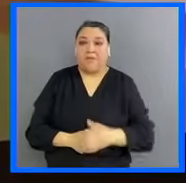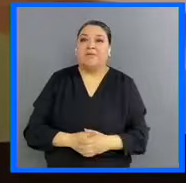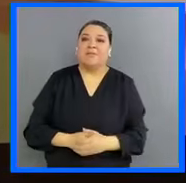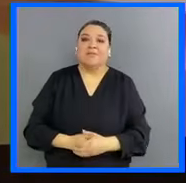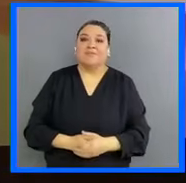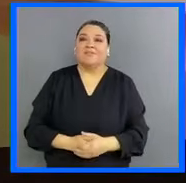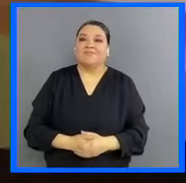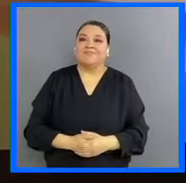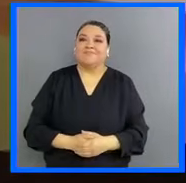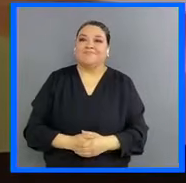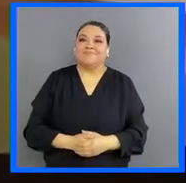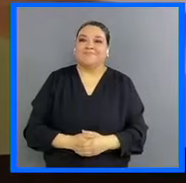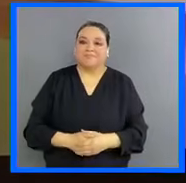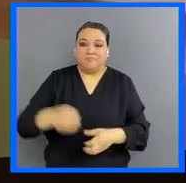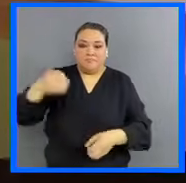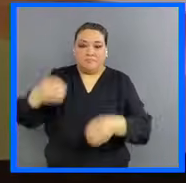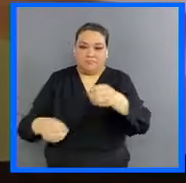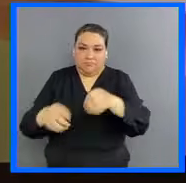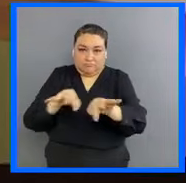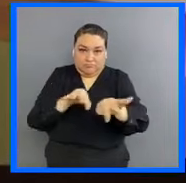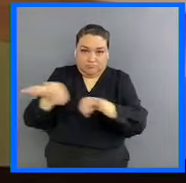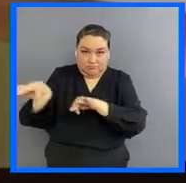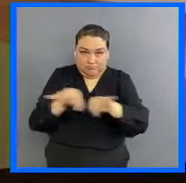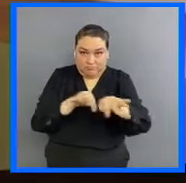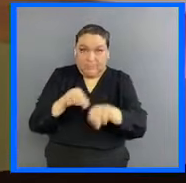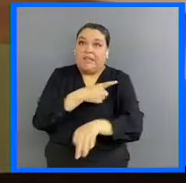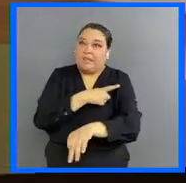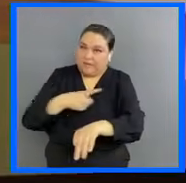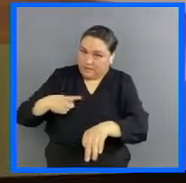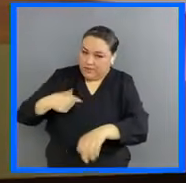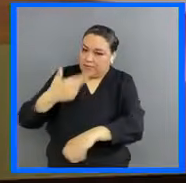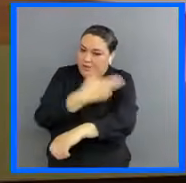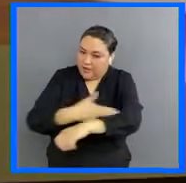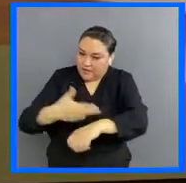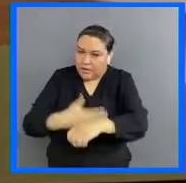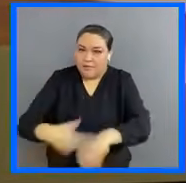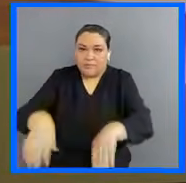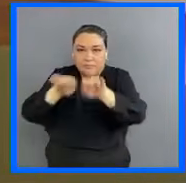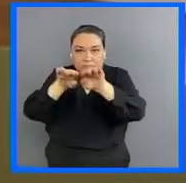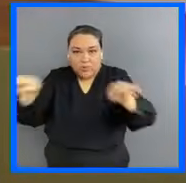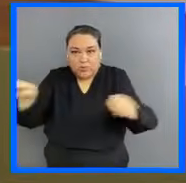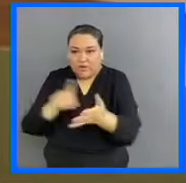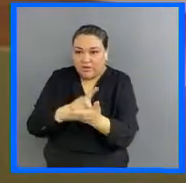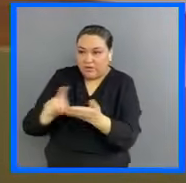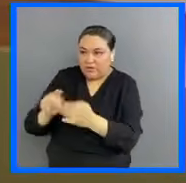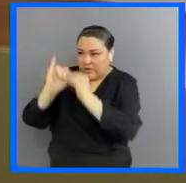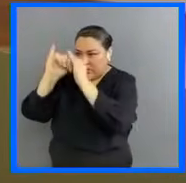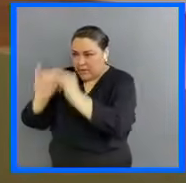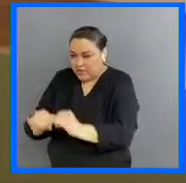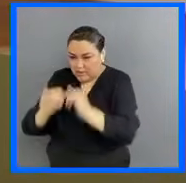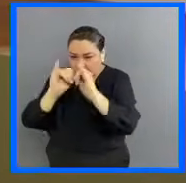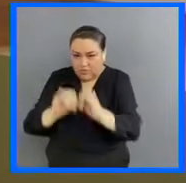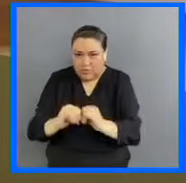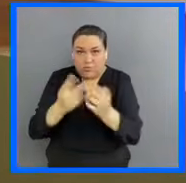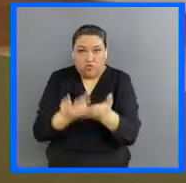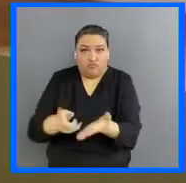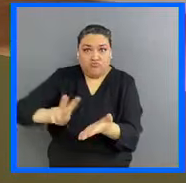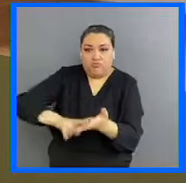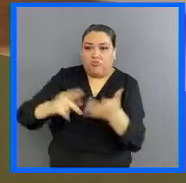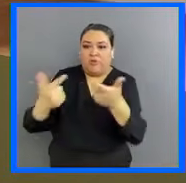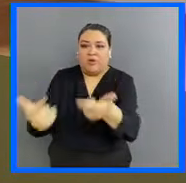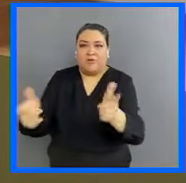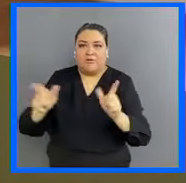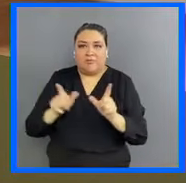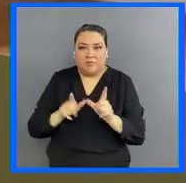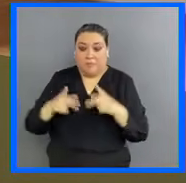La justicia laboral debe asegurar equidad y la protección de derechos individuales y colectivos. En ello coincidieron especialistas en el